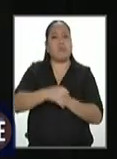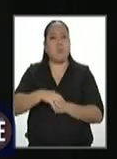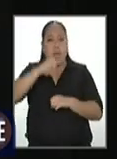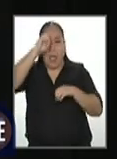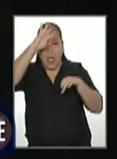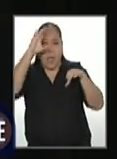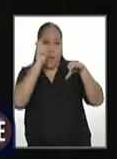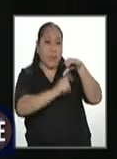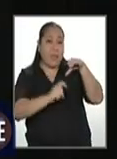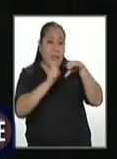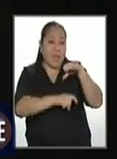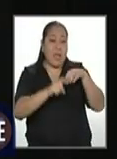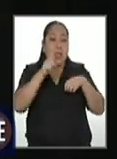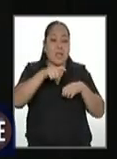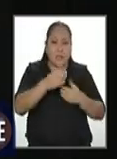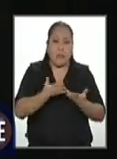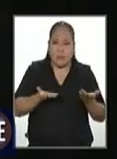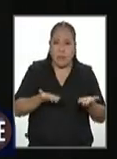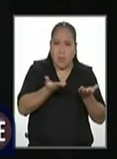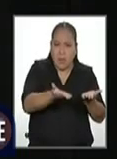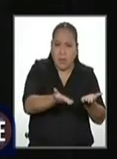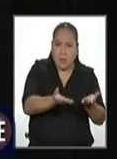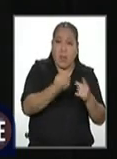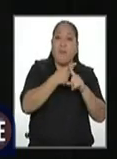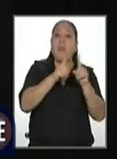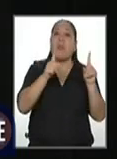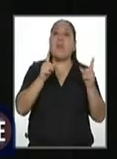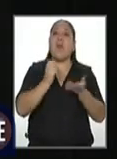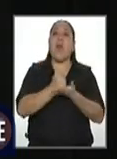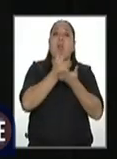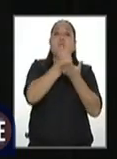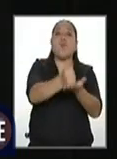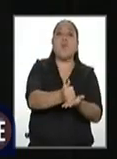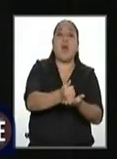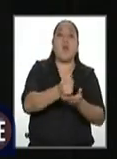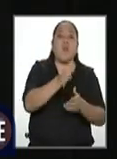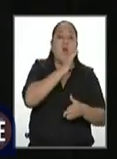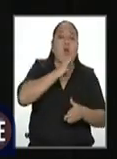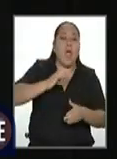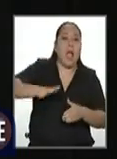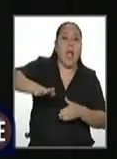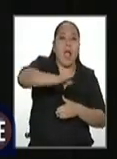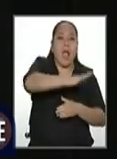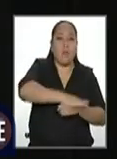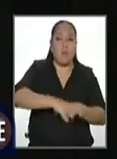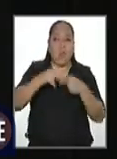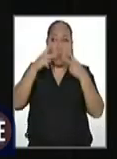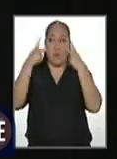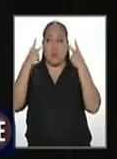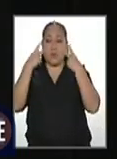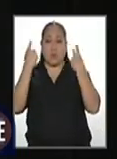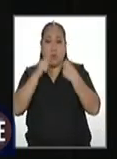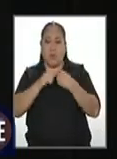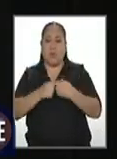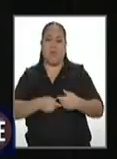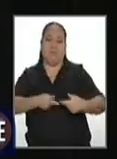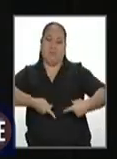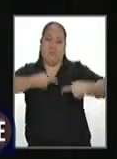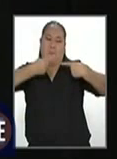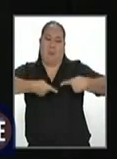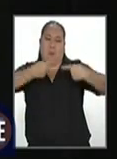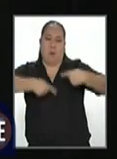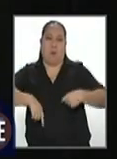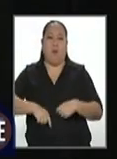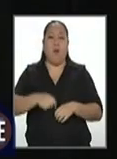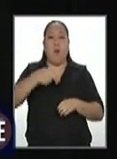minería debe existir, pero ayudando siempre al campo. La Amazonía no puede estar en conflicto con su petróleo.